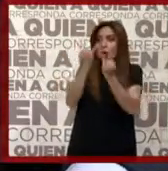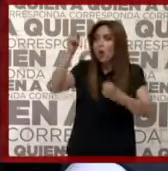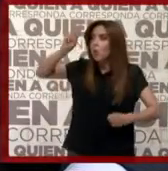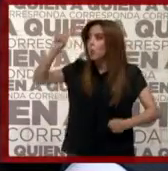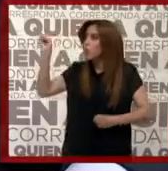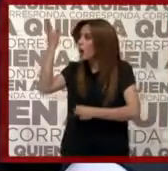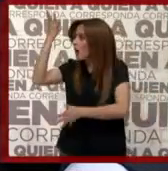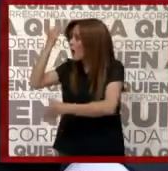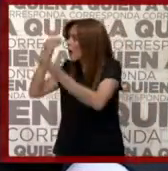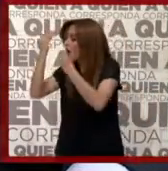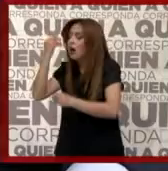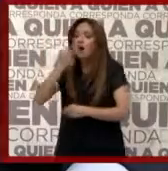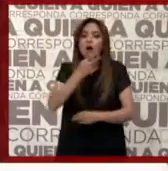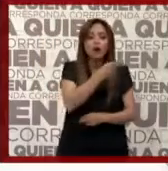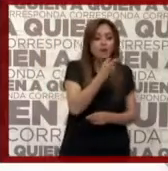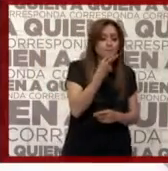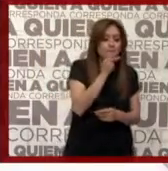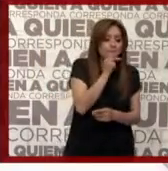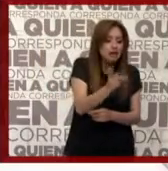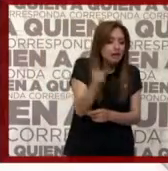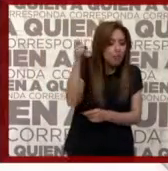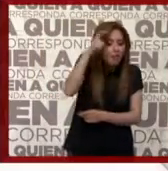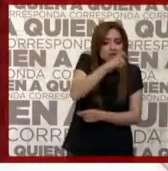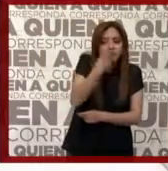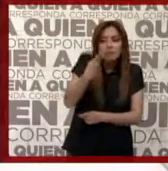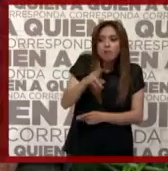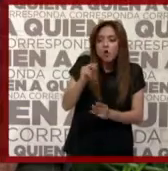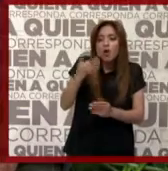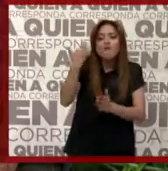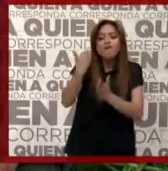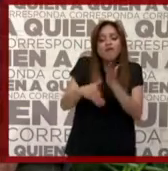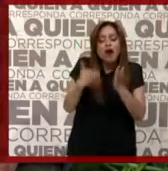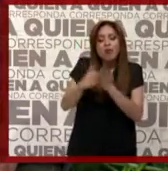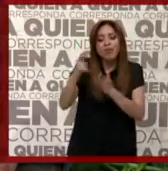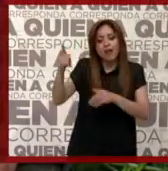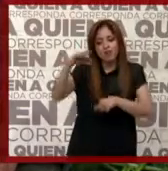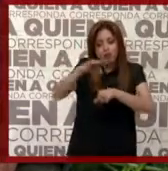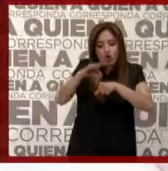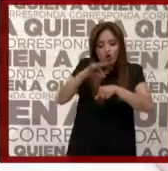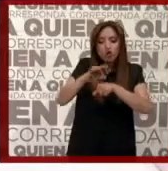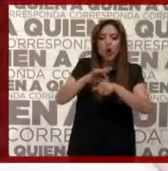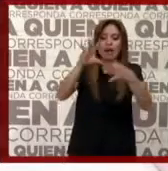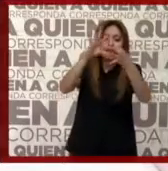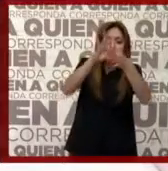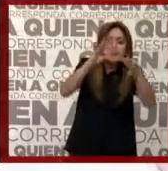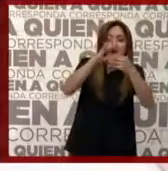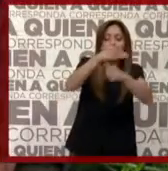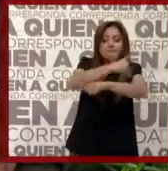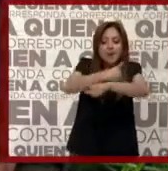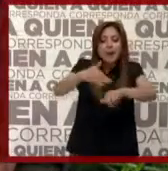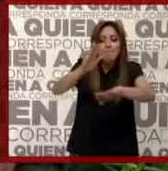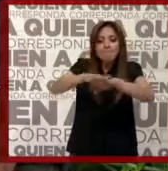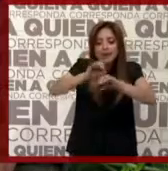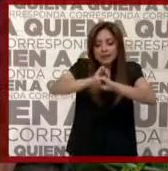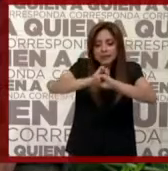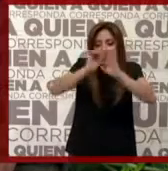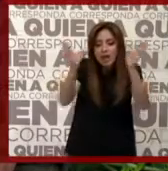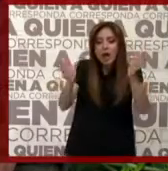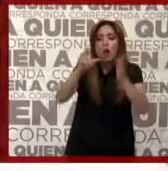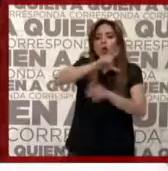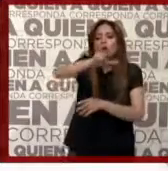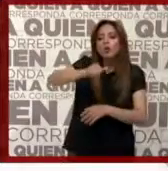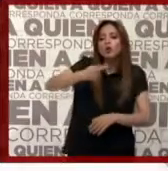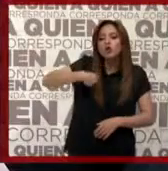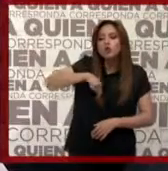médicos entienden y creo yo que falta a veces esa calidad para informar para decir que es donde nos vamos con otra idea